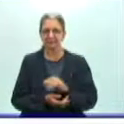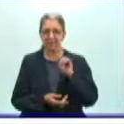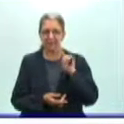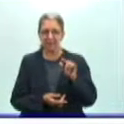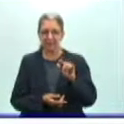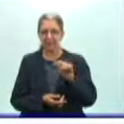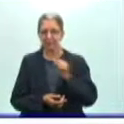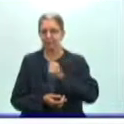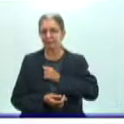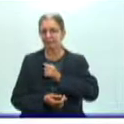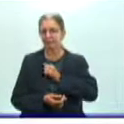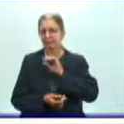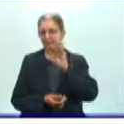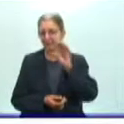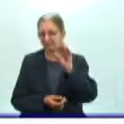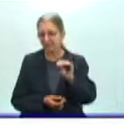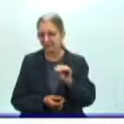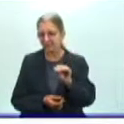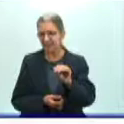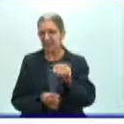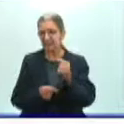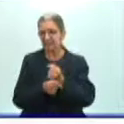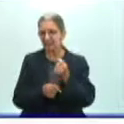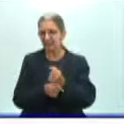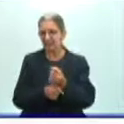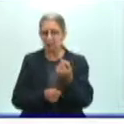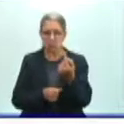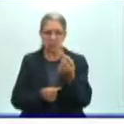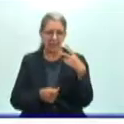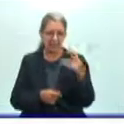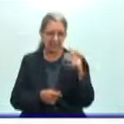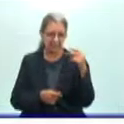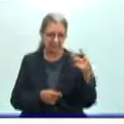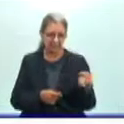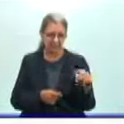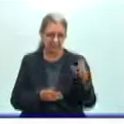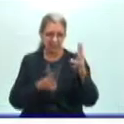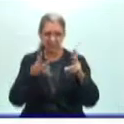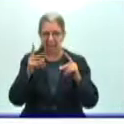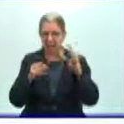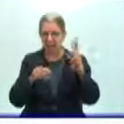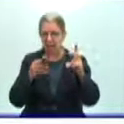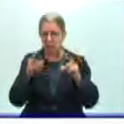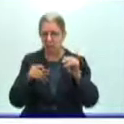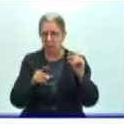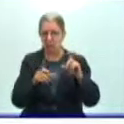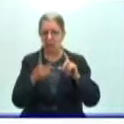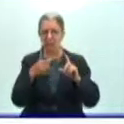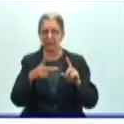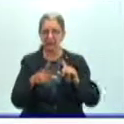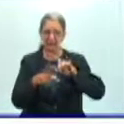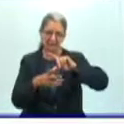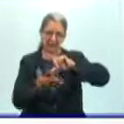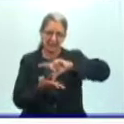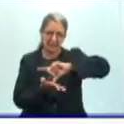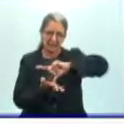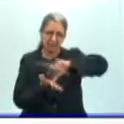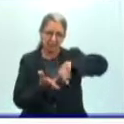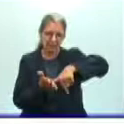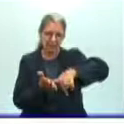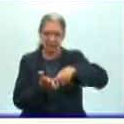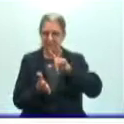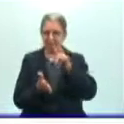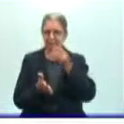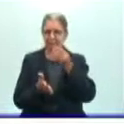vez que estemos trabajando un ejercicio de cálculo en la circunferencia, no podemos